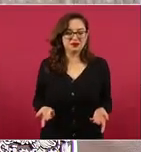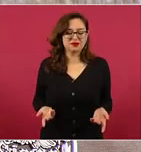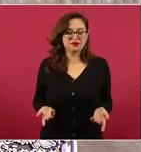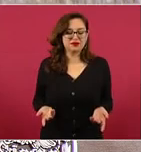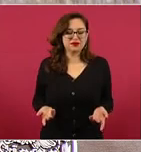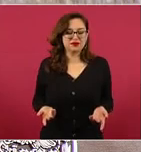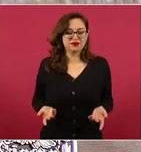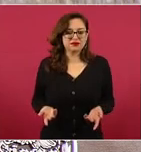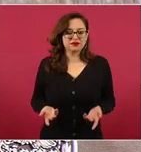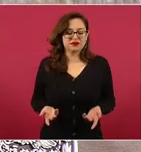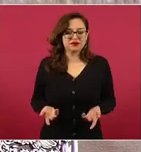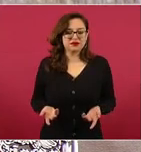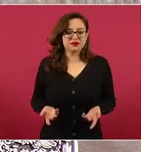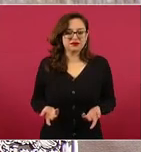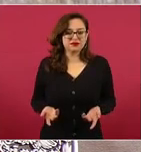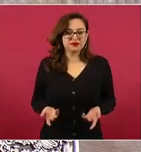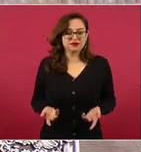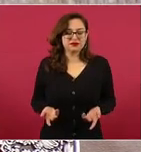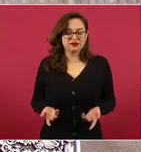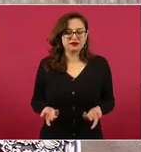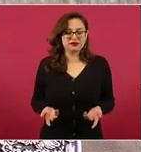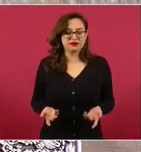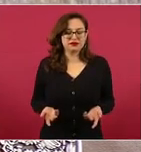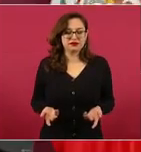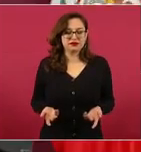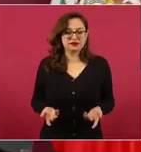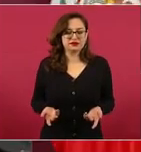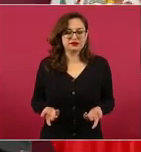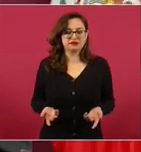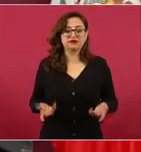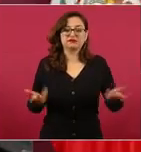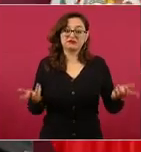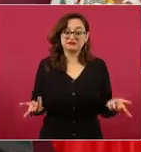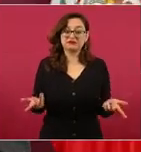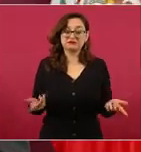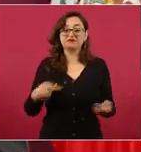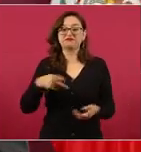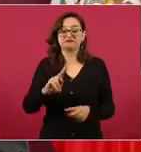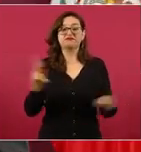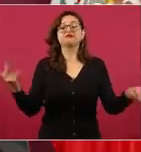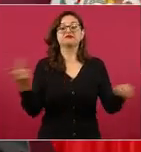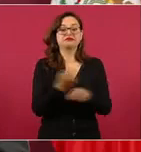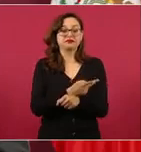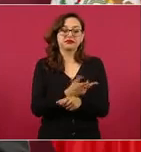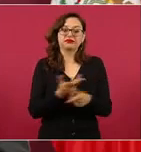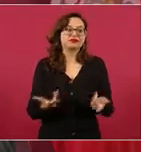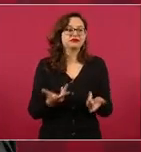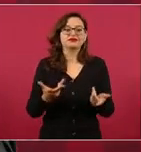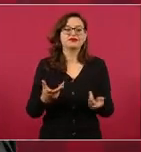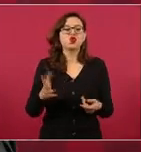conlleva la idea de que no le tienen confianza al pueblo,